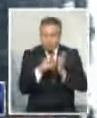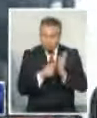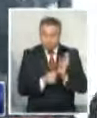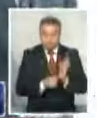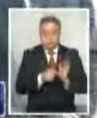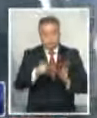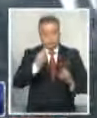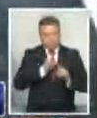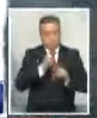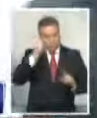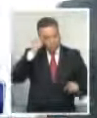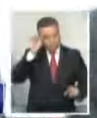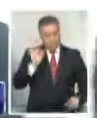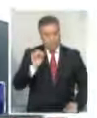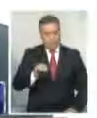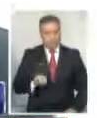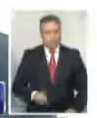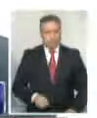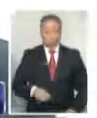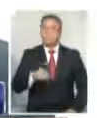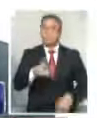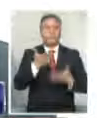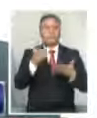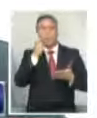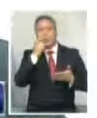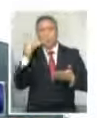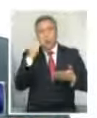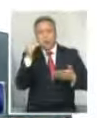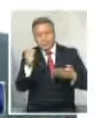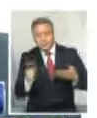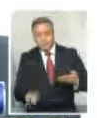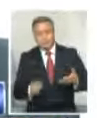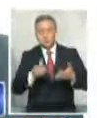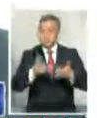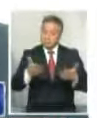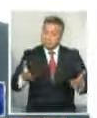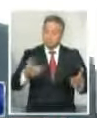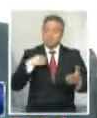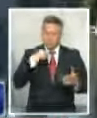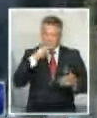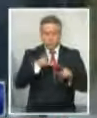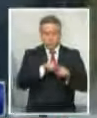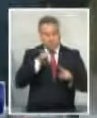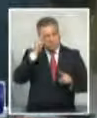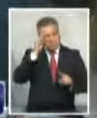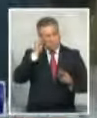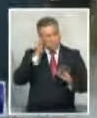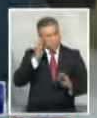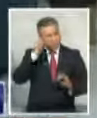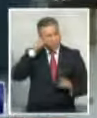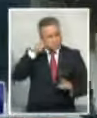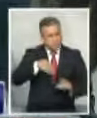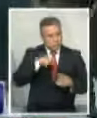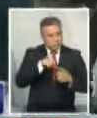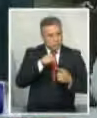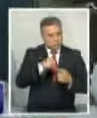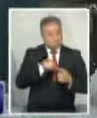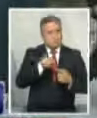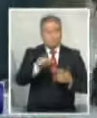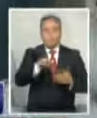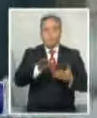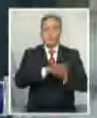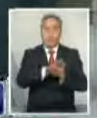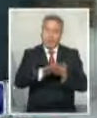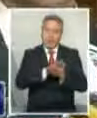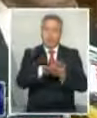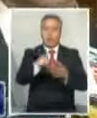se consideren. ¿Cuáles son esos? Bueno, para ser estrictos, estamos en, por ejemplo, desde el punto